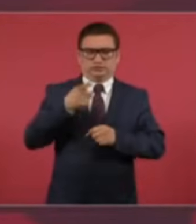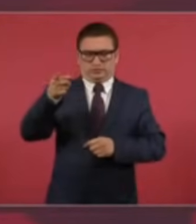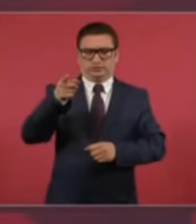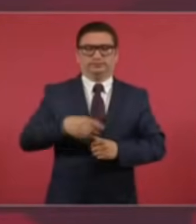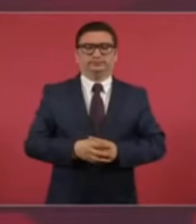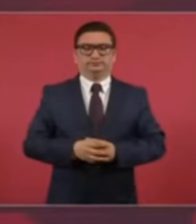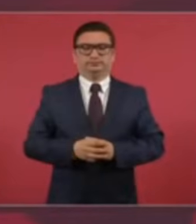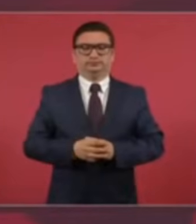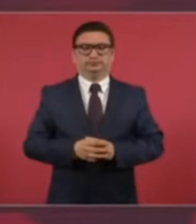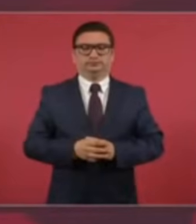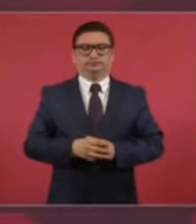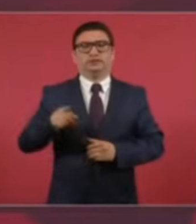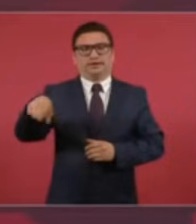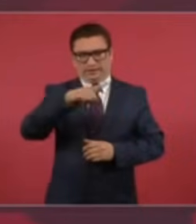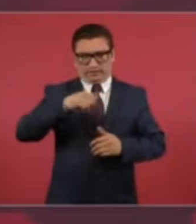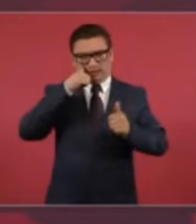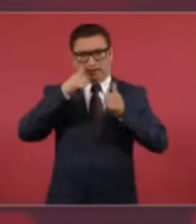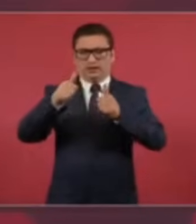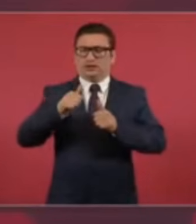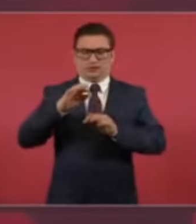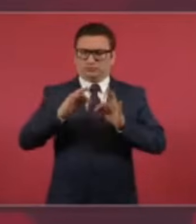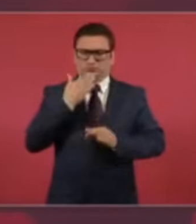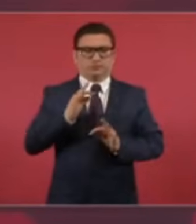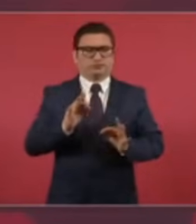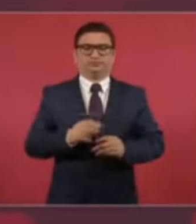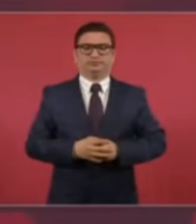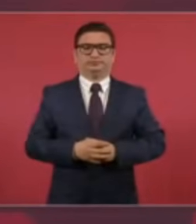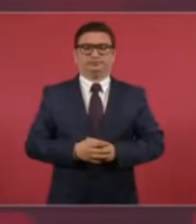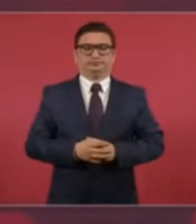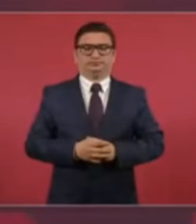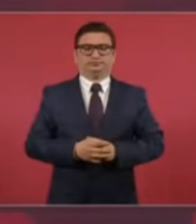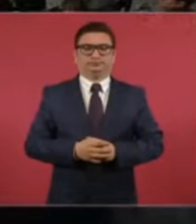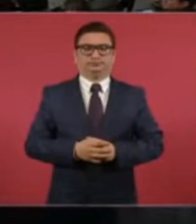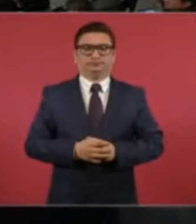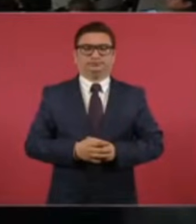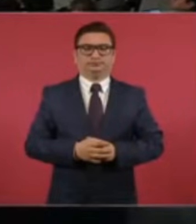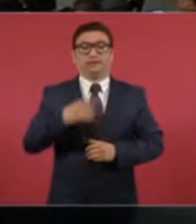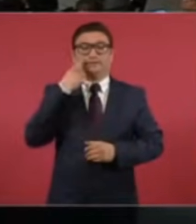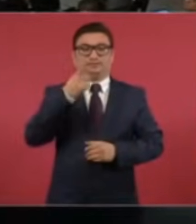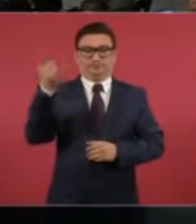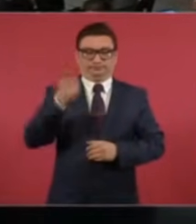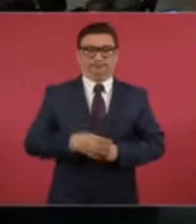están atendiendo muy bien las cosas. Miren esto.